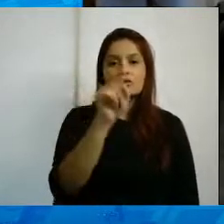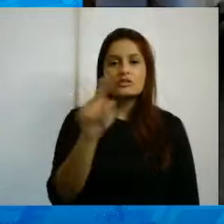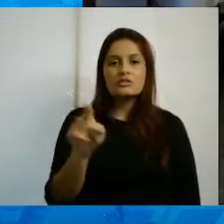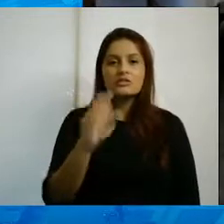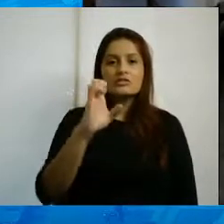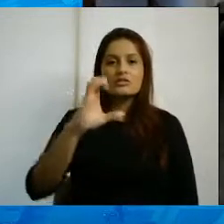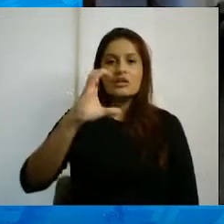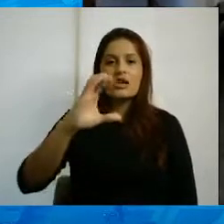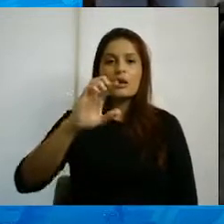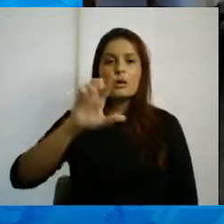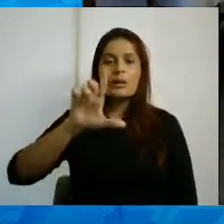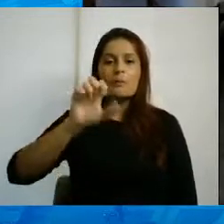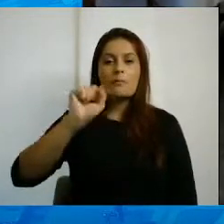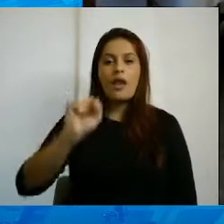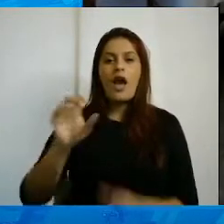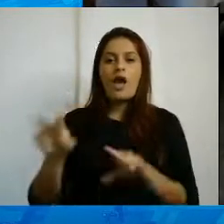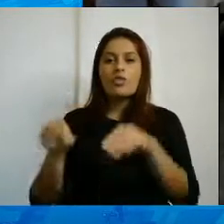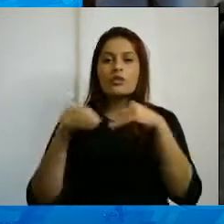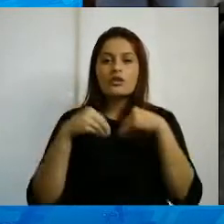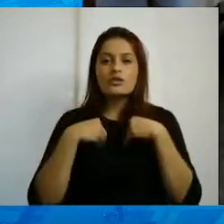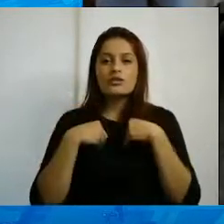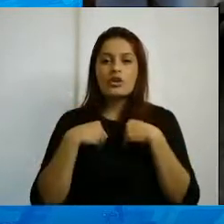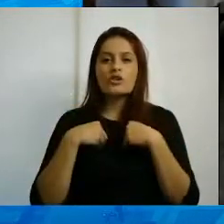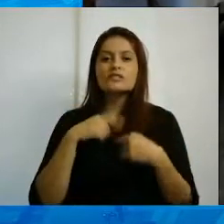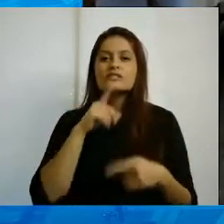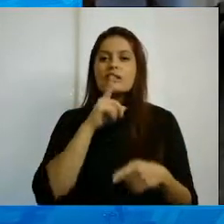laboral. Está el señor Reserva.